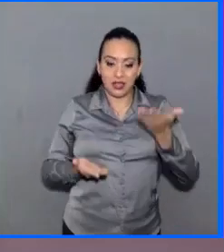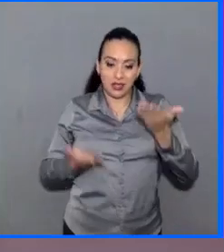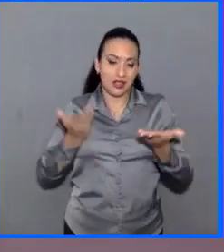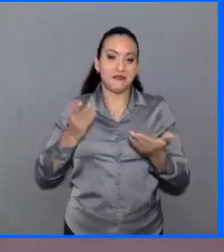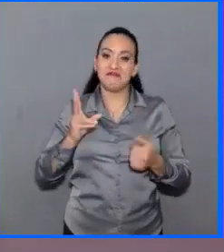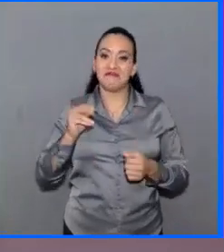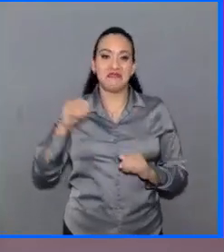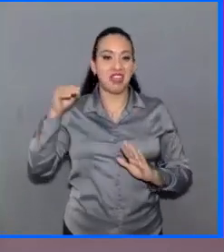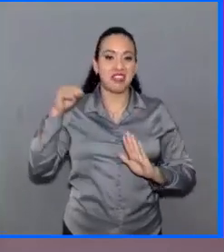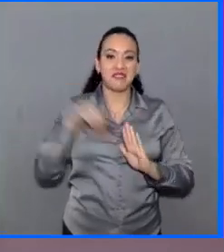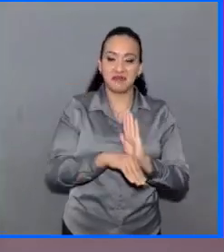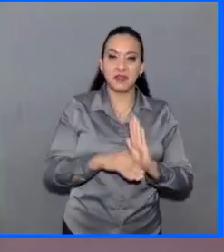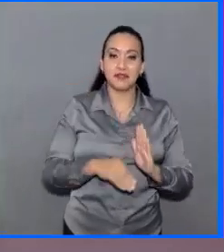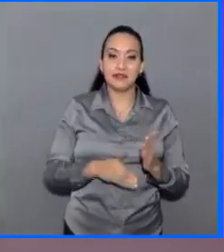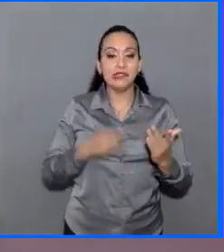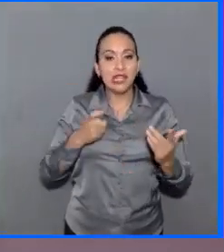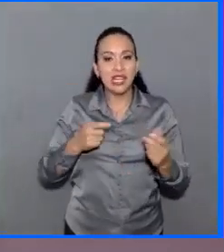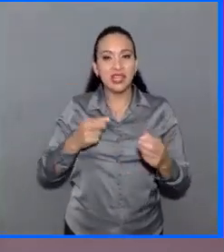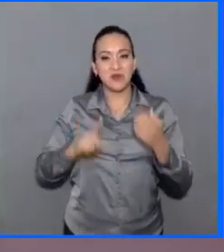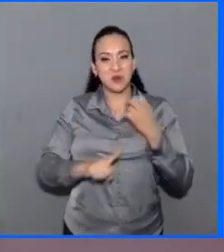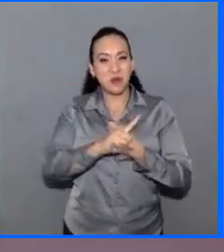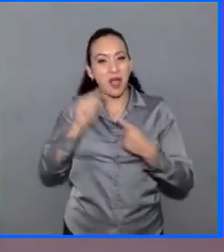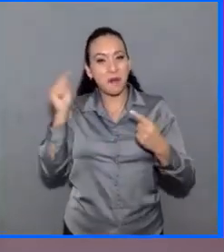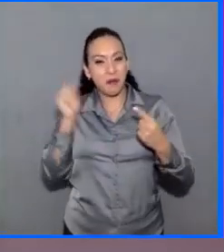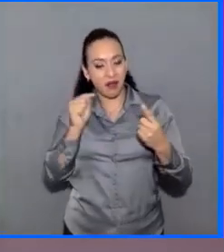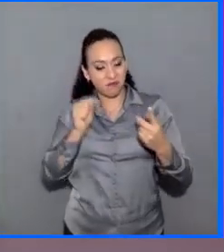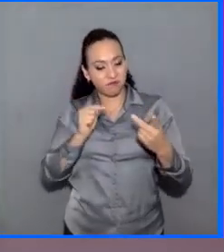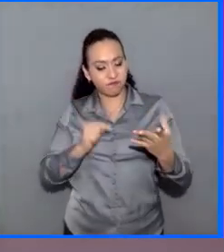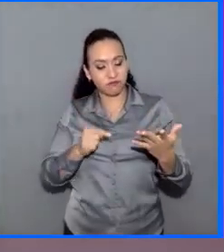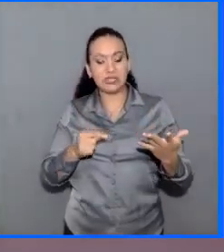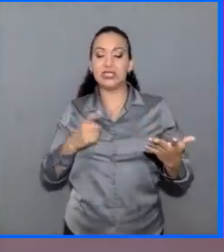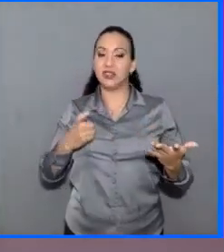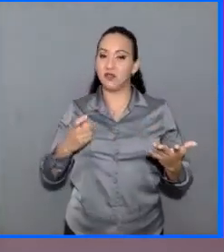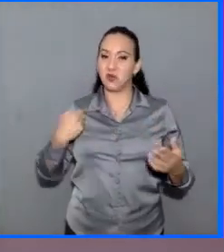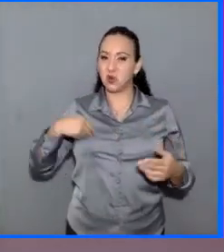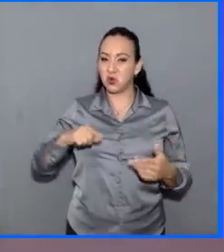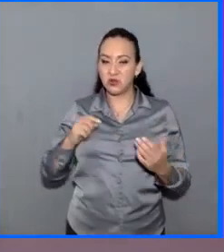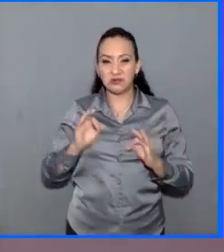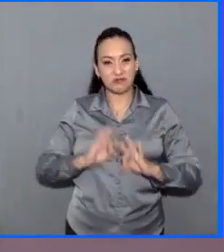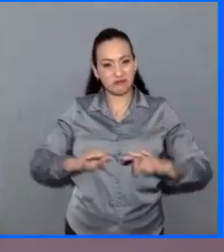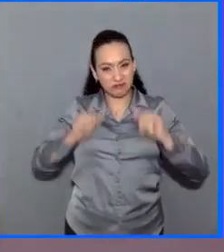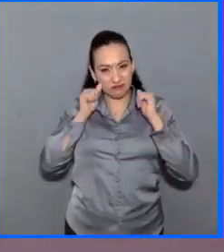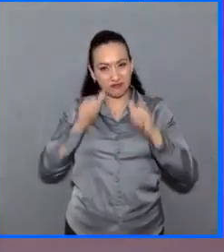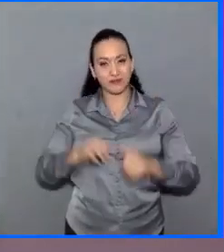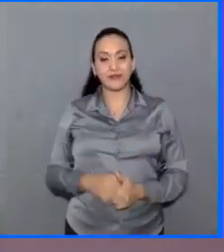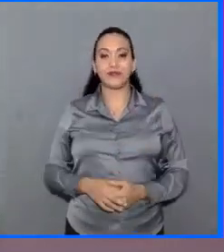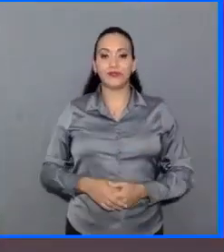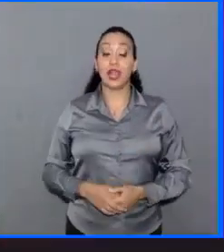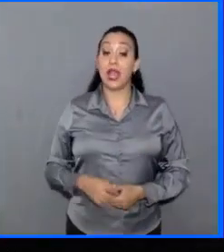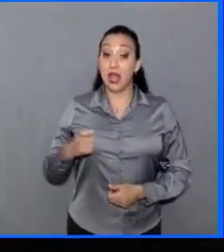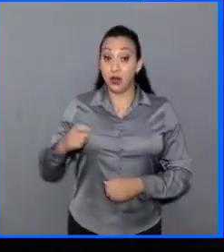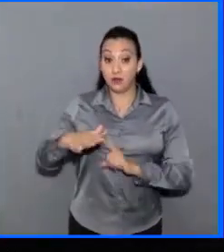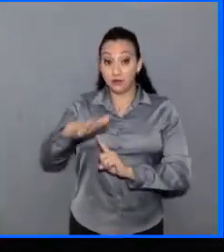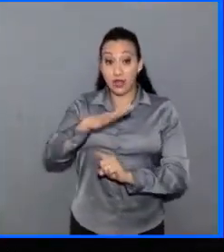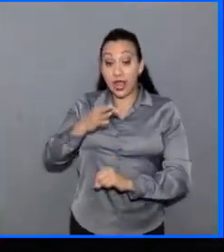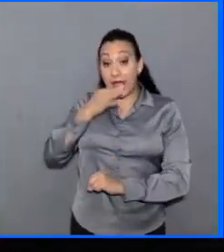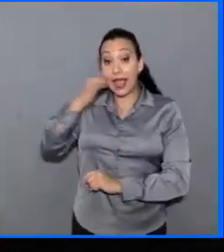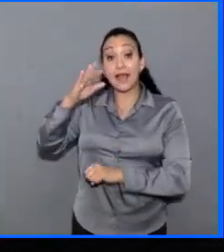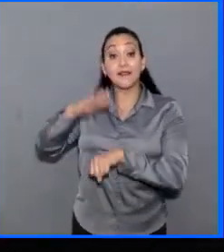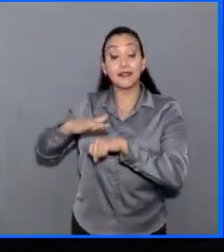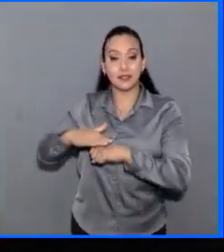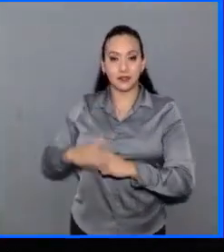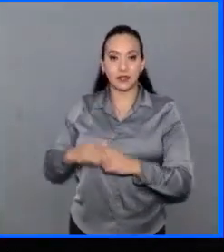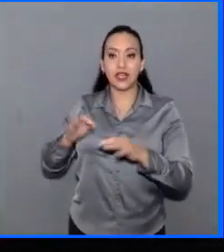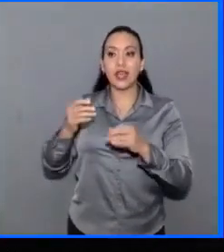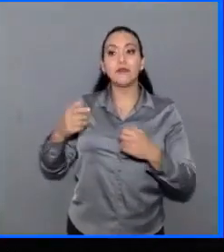estos desafíos, la indiferencia no es opción. En este contexto se advirtió que la cooperación es esencial